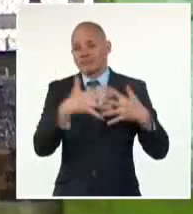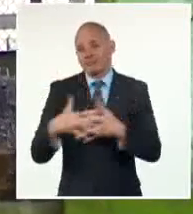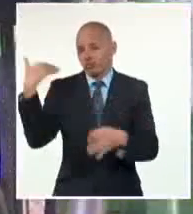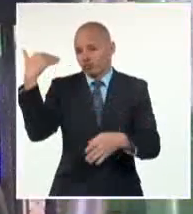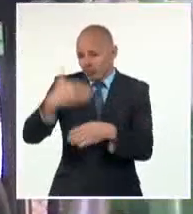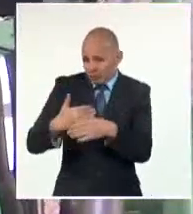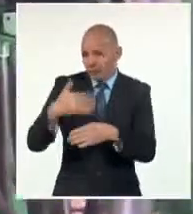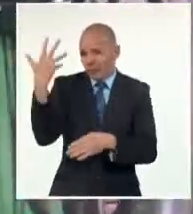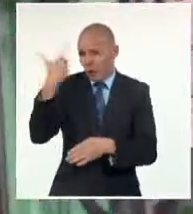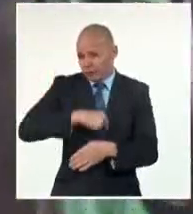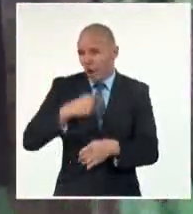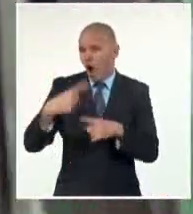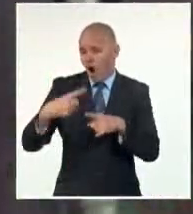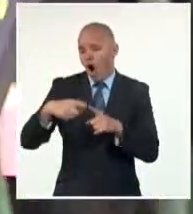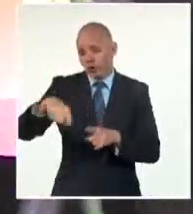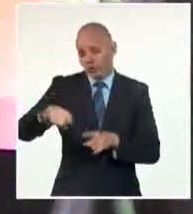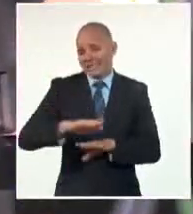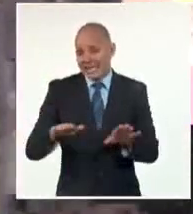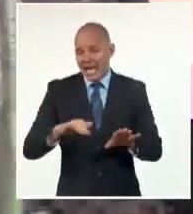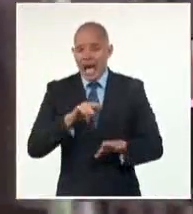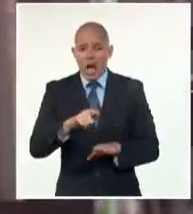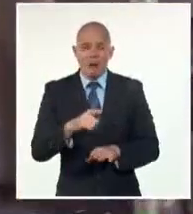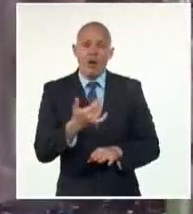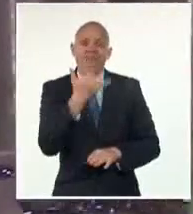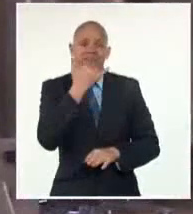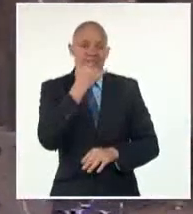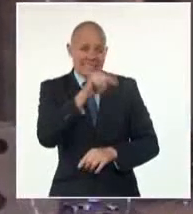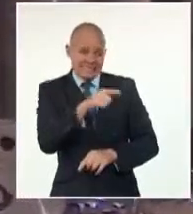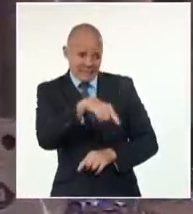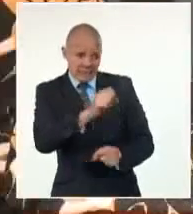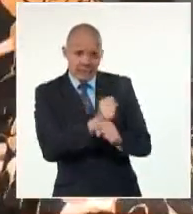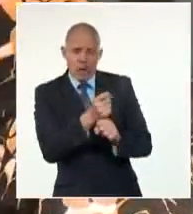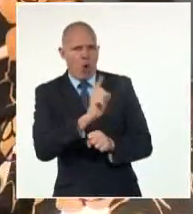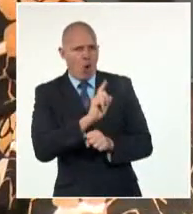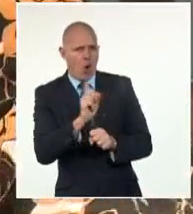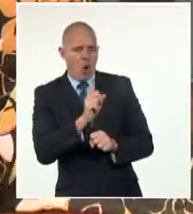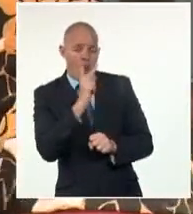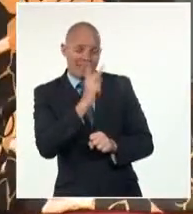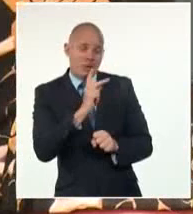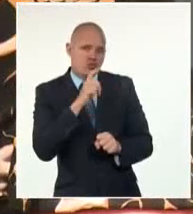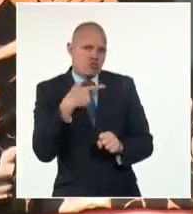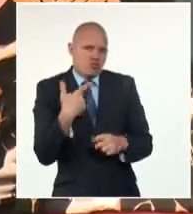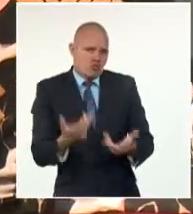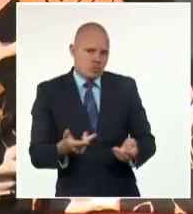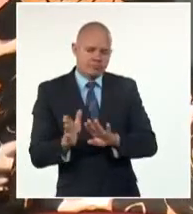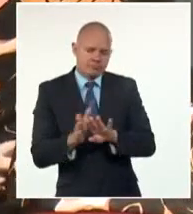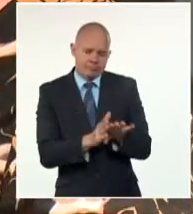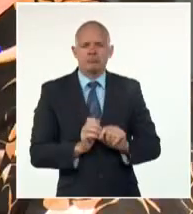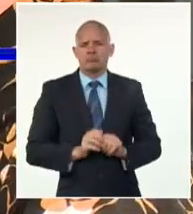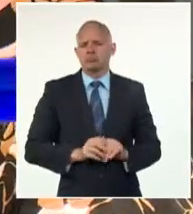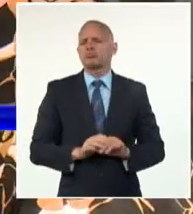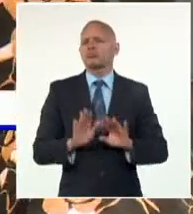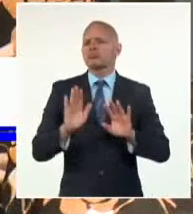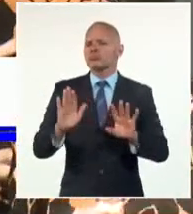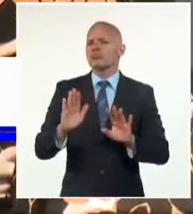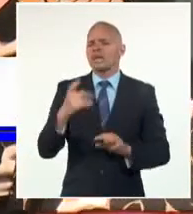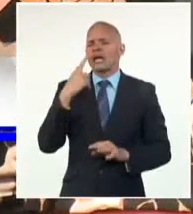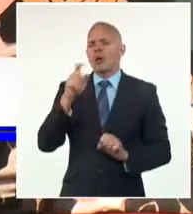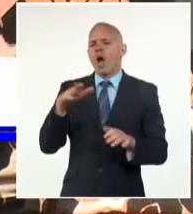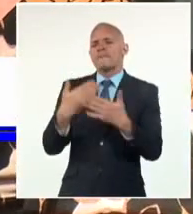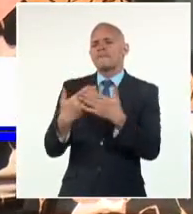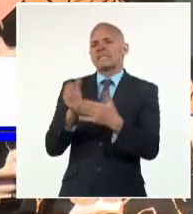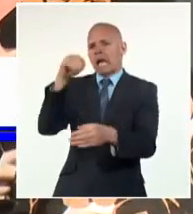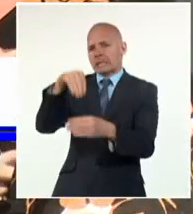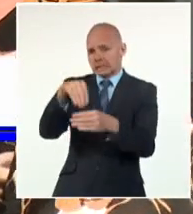buscado para no afectar al trabajador. Que en el sector de industria yo creo que hay cosas que resaltar. Primero están